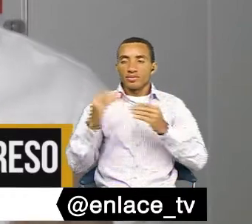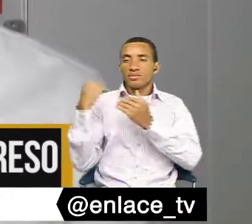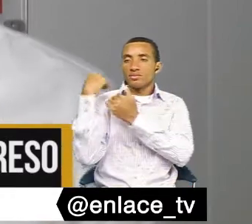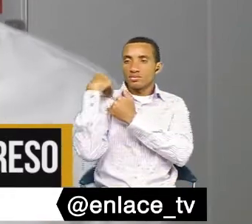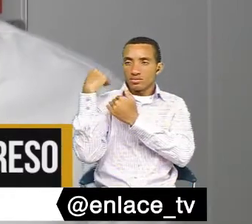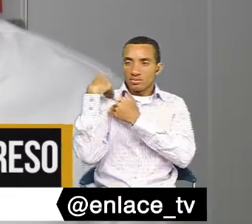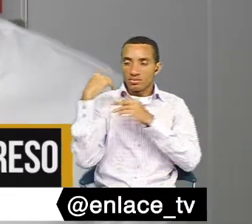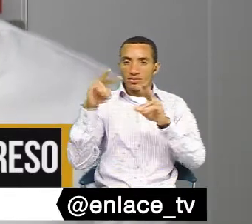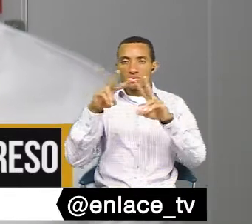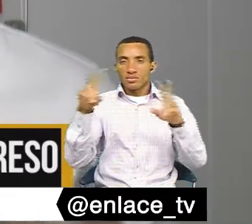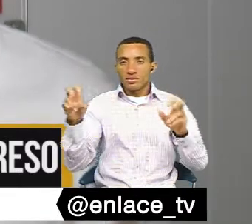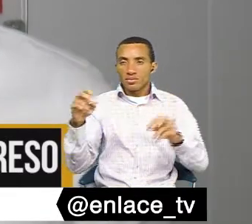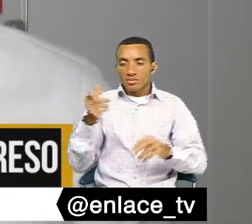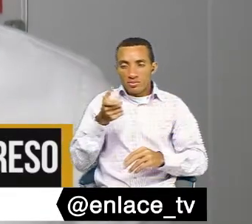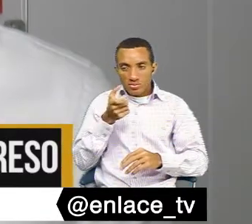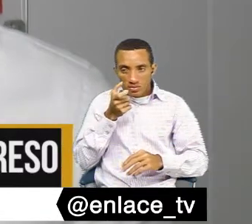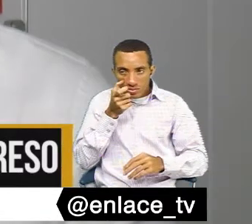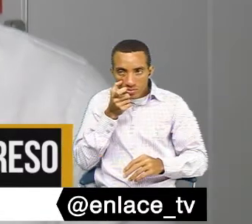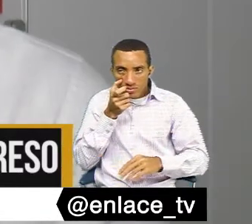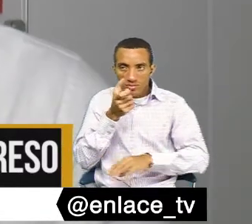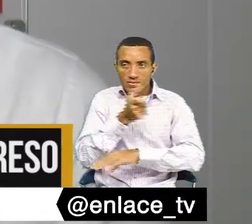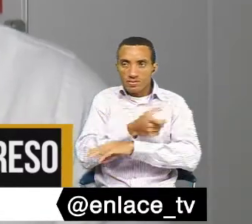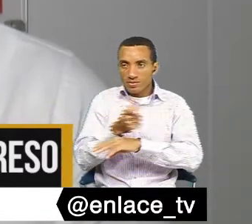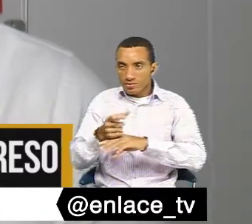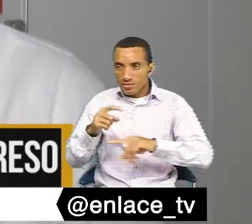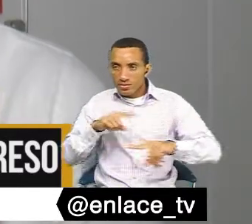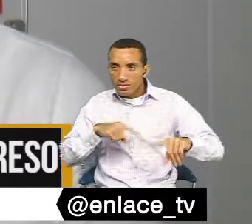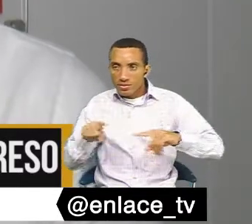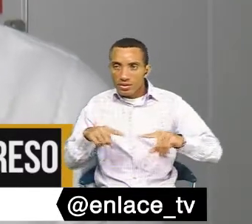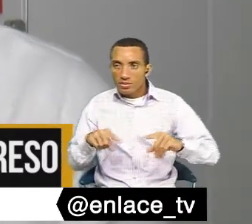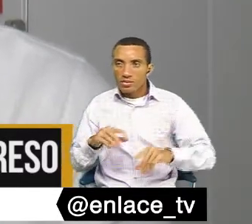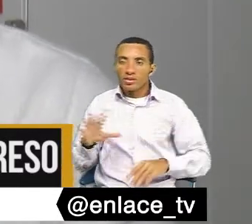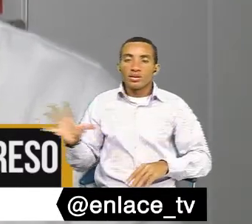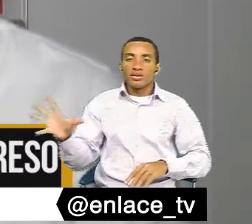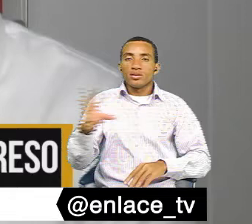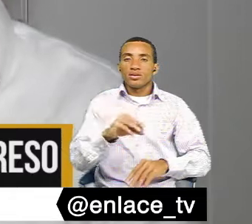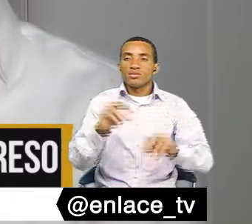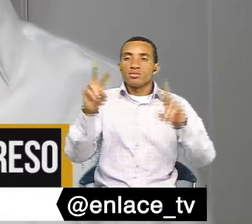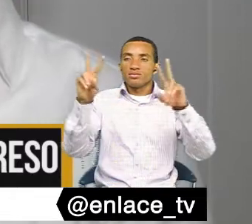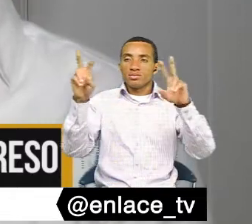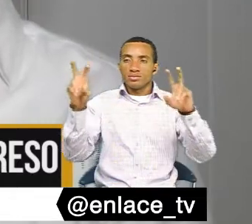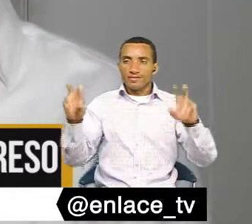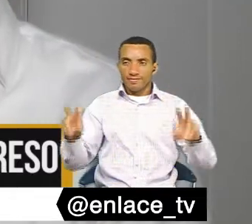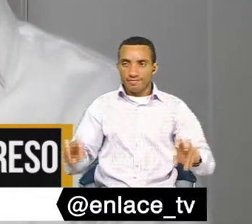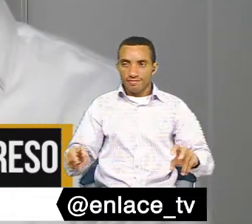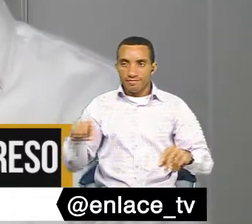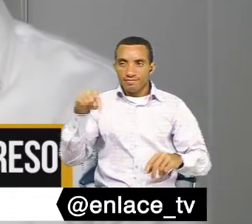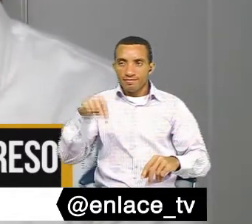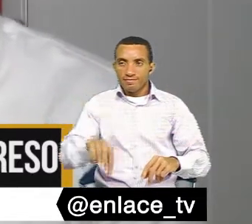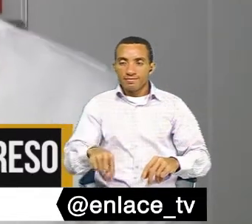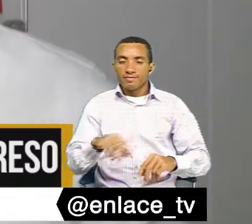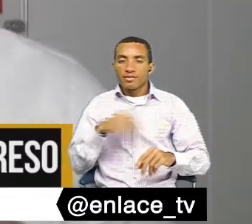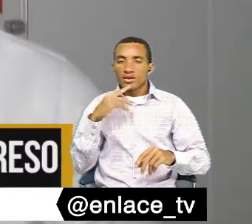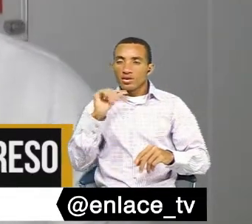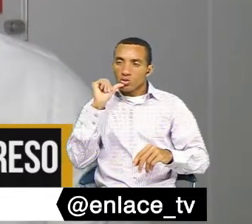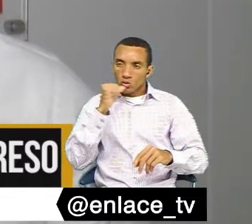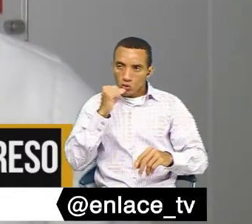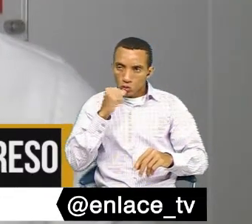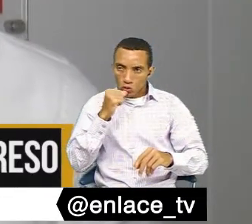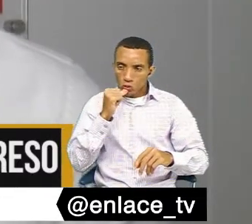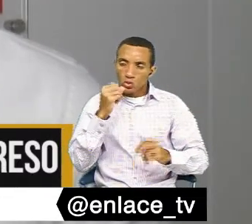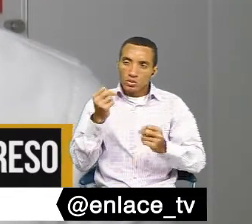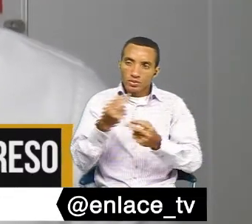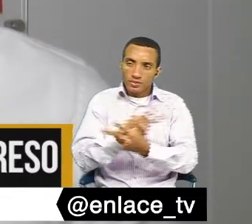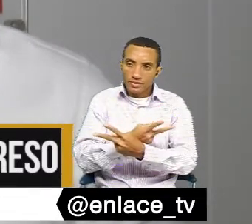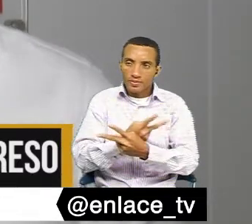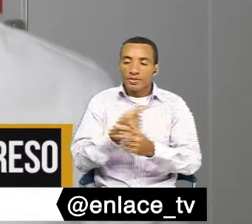hacer un seguimiento, un control y una vigilancia a todas las temáticas que se manejan en materia de víctimas, a las acciones por